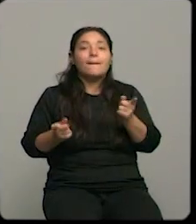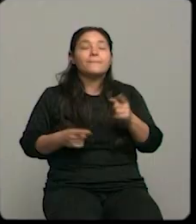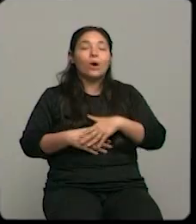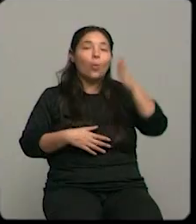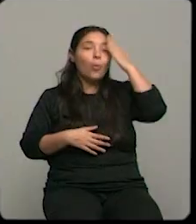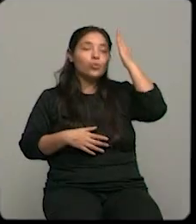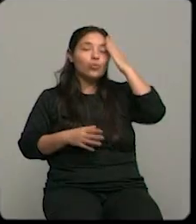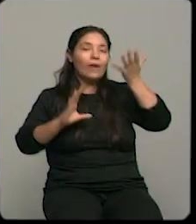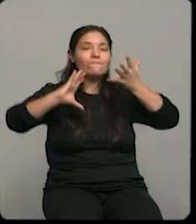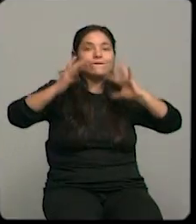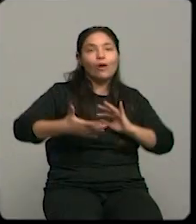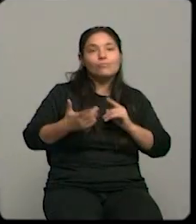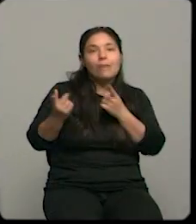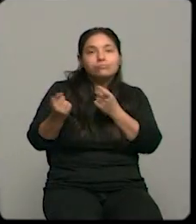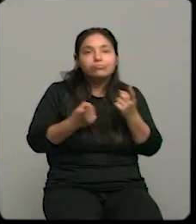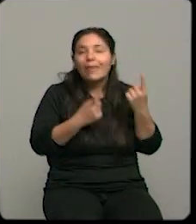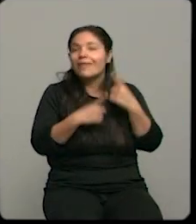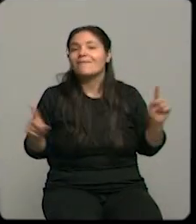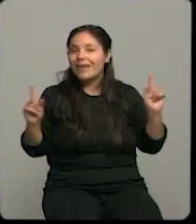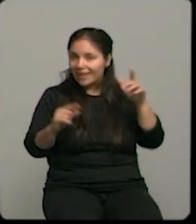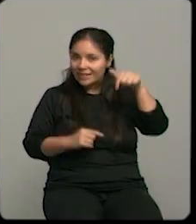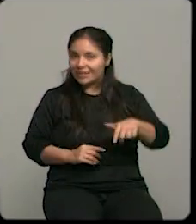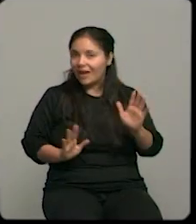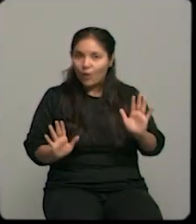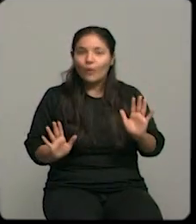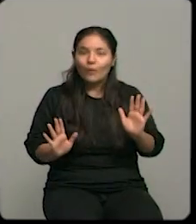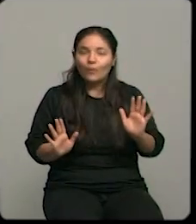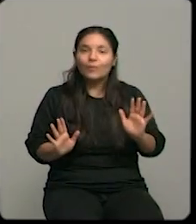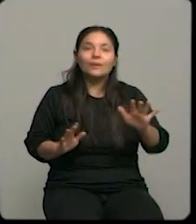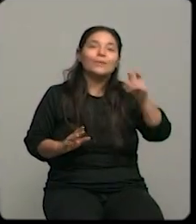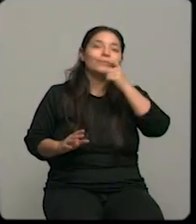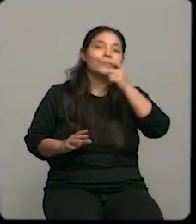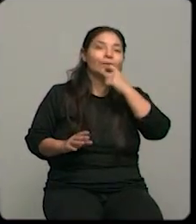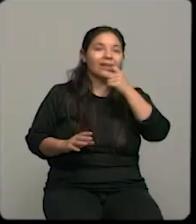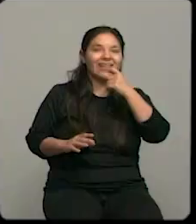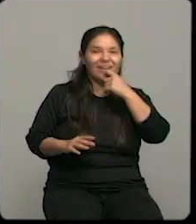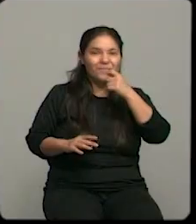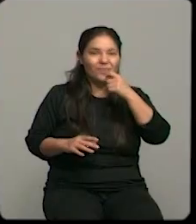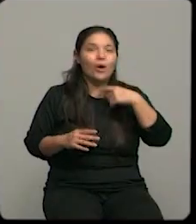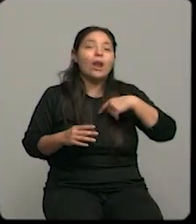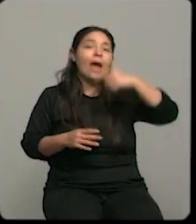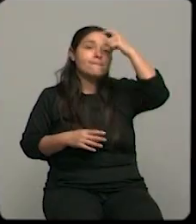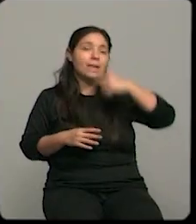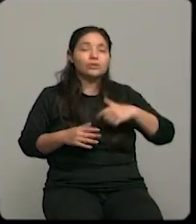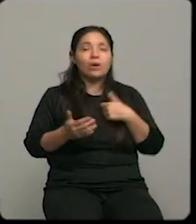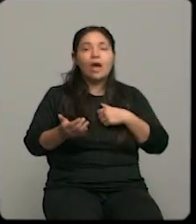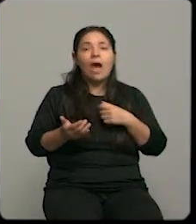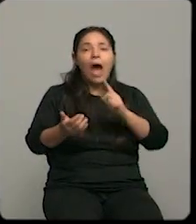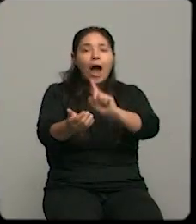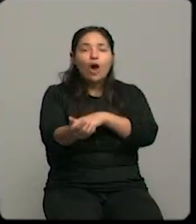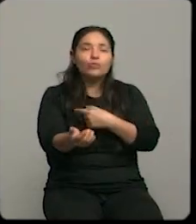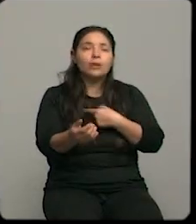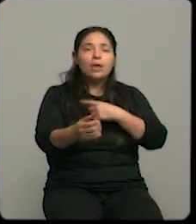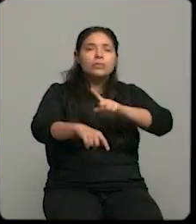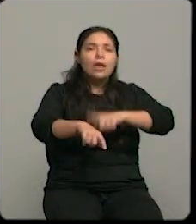cultura, ¿no? El scrolling nos cambió. Desde esto que la gente no puede estar más de 10 segundos, 20 segundos viendo. Y hay que atrapar al público, hay